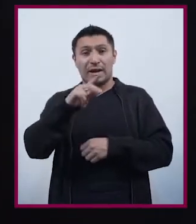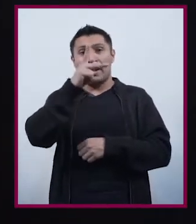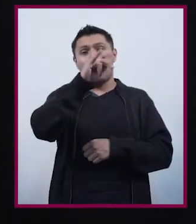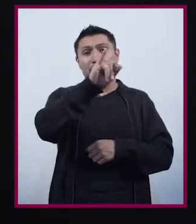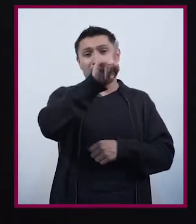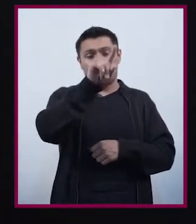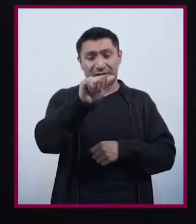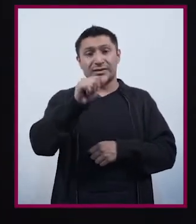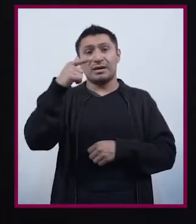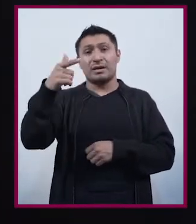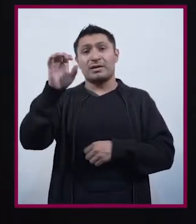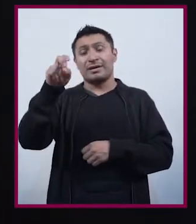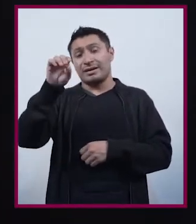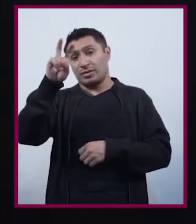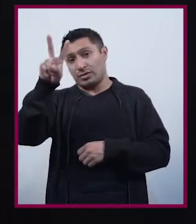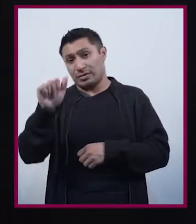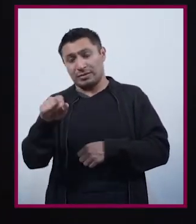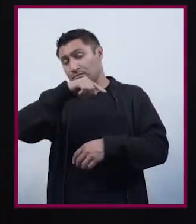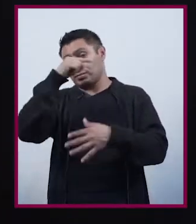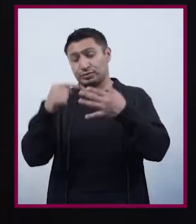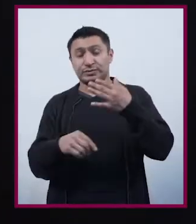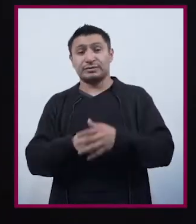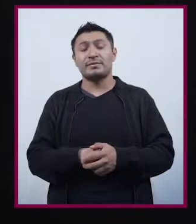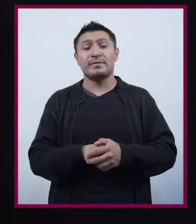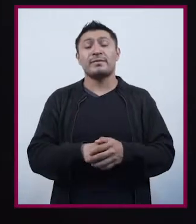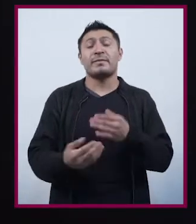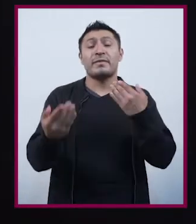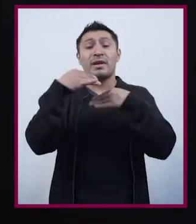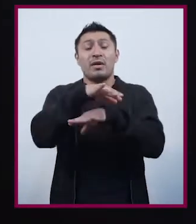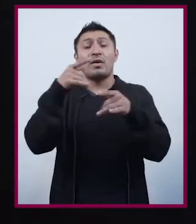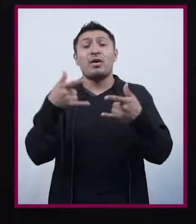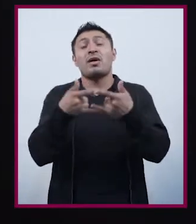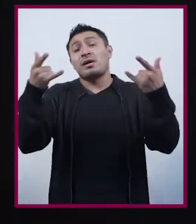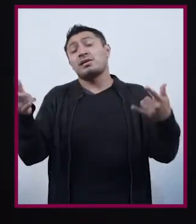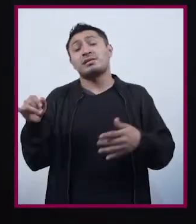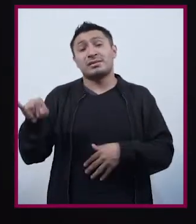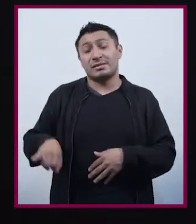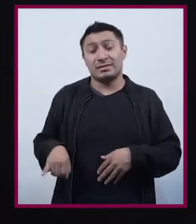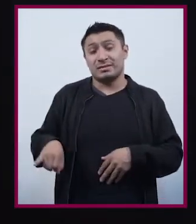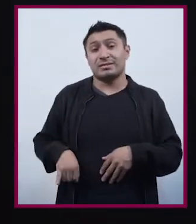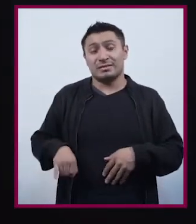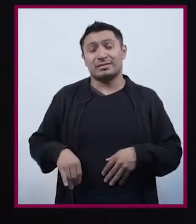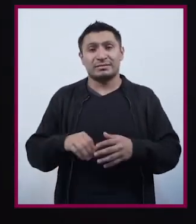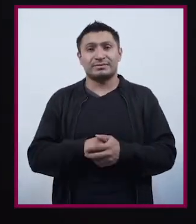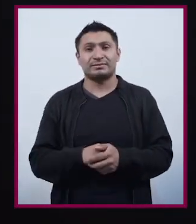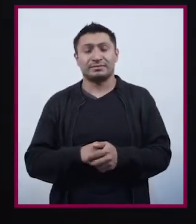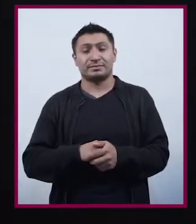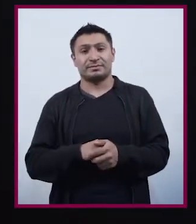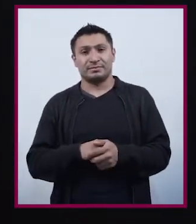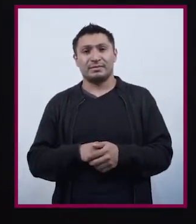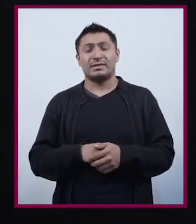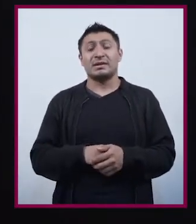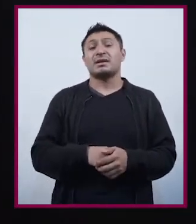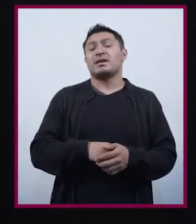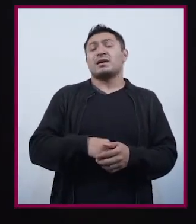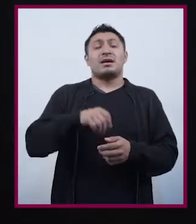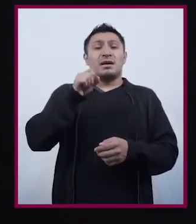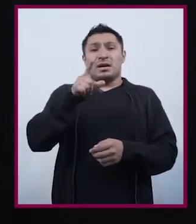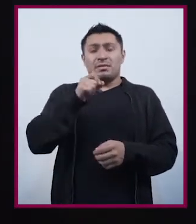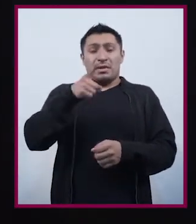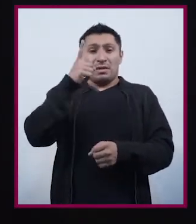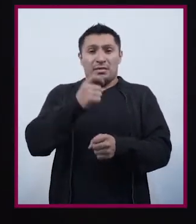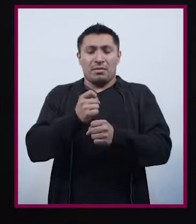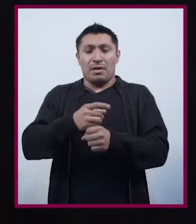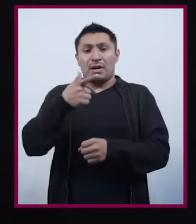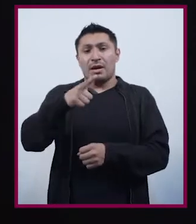fenómeno de los bancos se encuentra íntimamente relacionado con el surgimiento del capitalismo, la navegación transatlántica, la